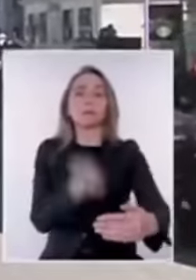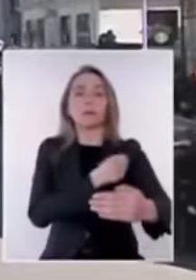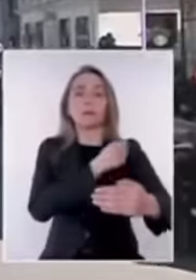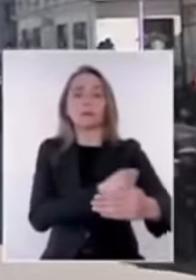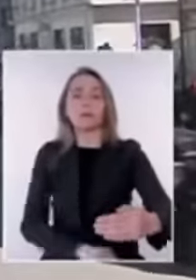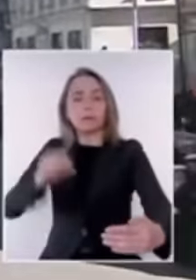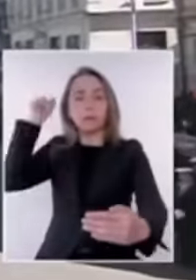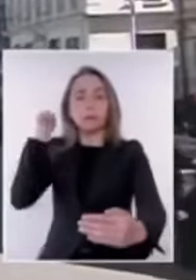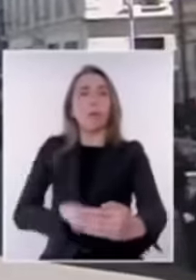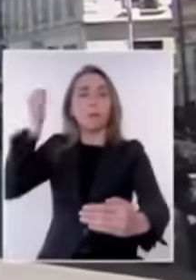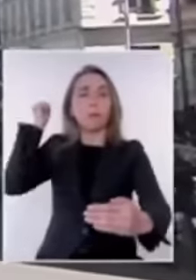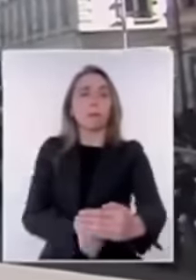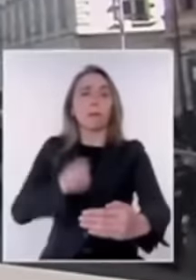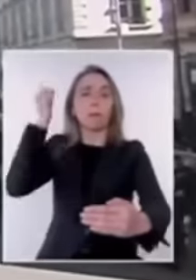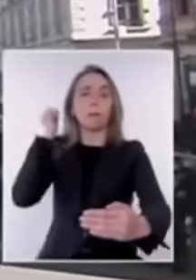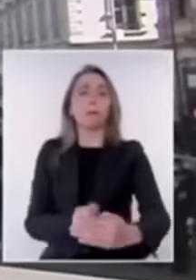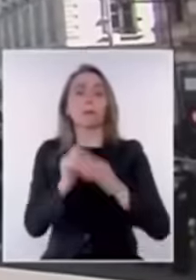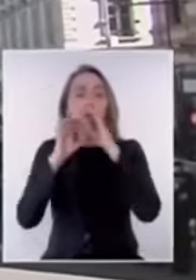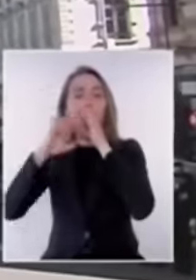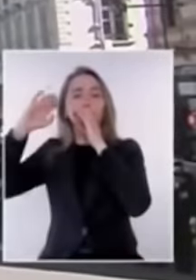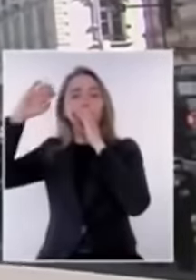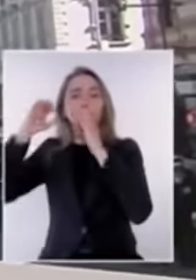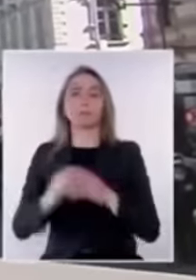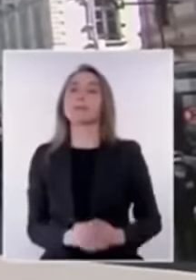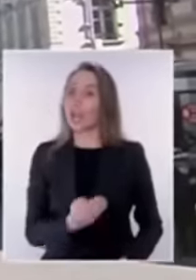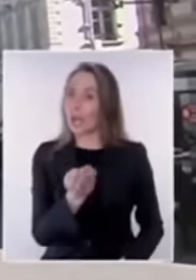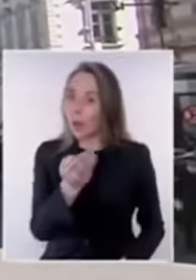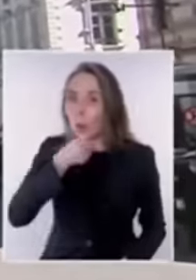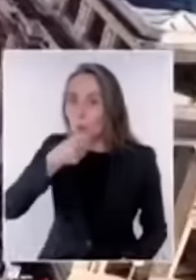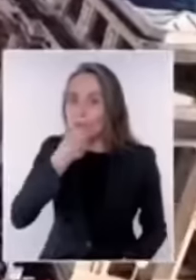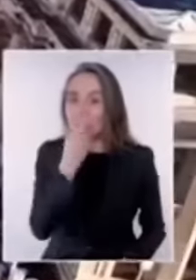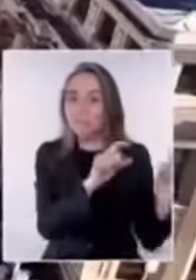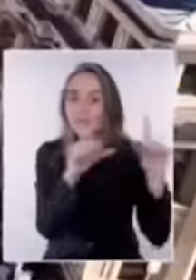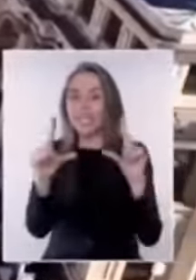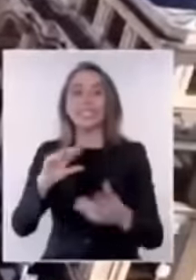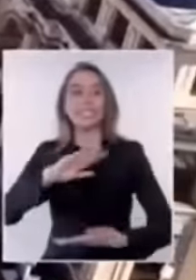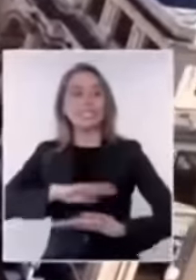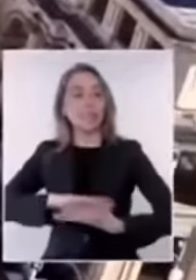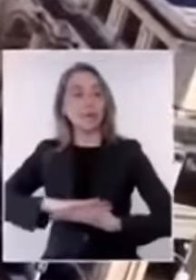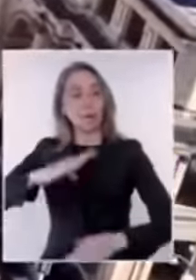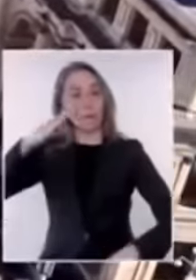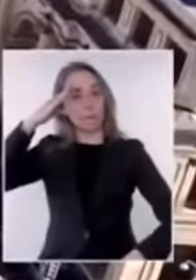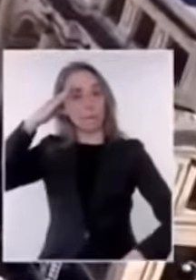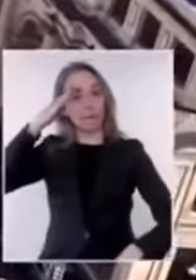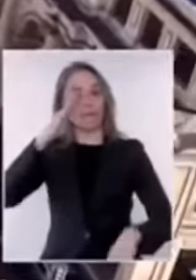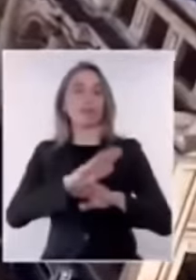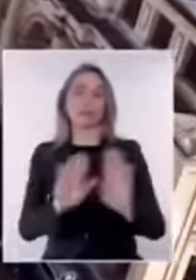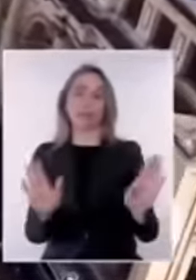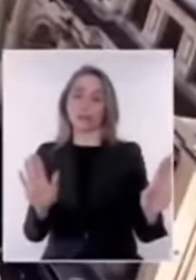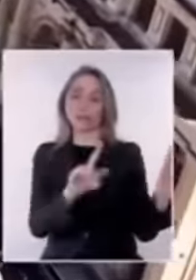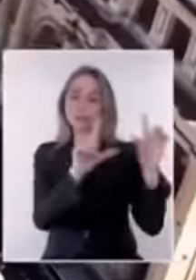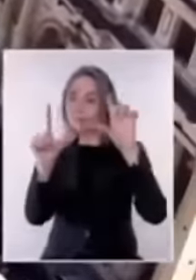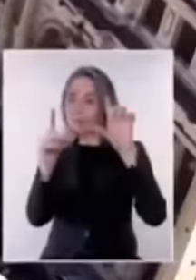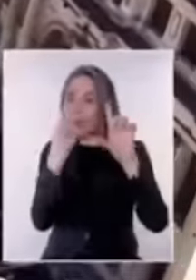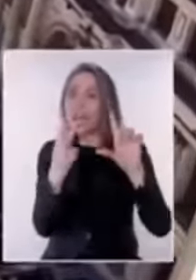inclusive a mis videos, o sea, que todos los puedan ver. Ya en las imágenes, la ceremonia militar está concluida. Veamos al